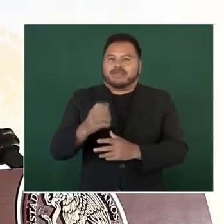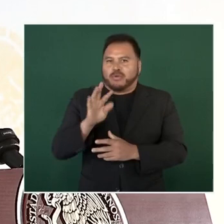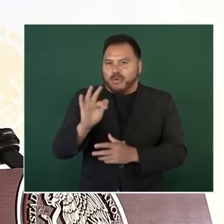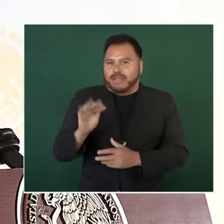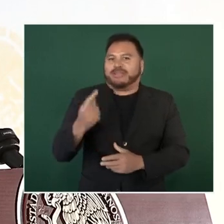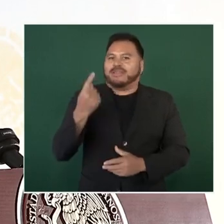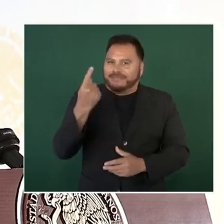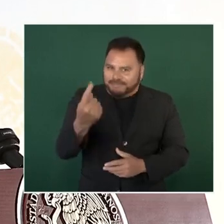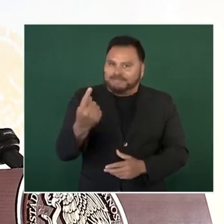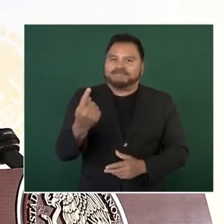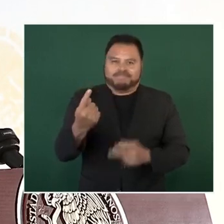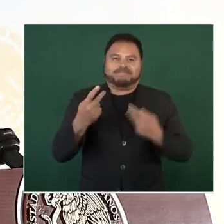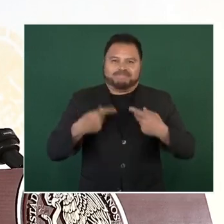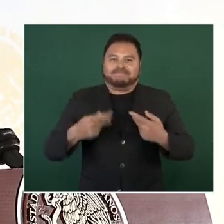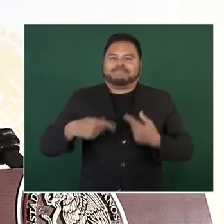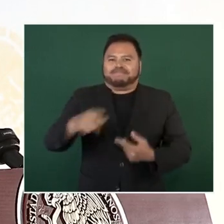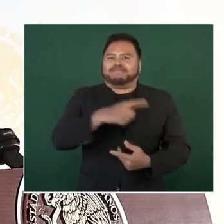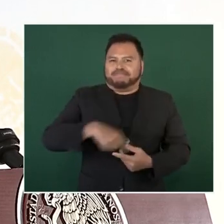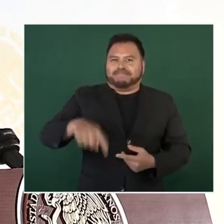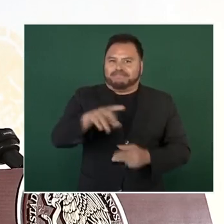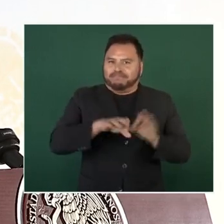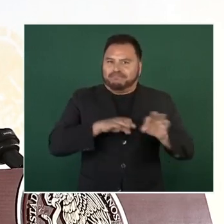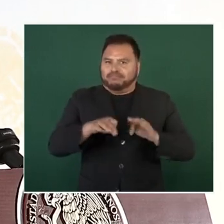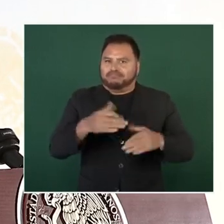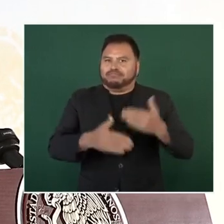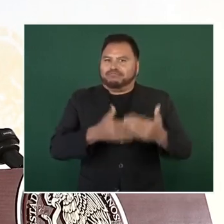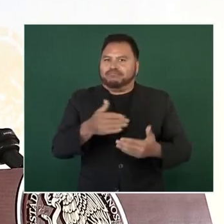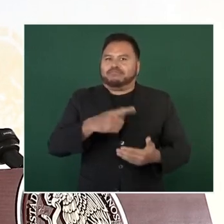15.341 elementos operativos.